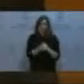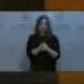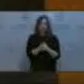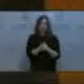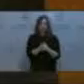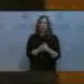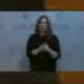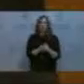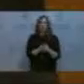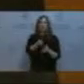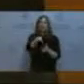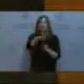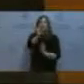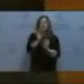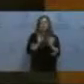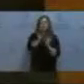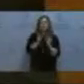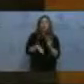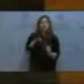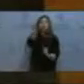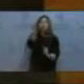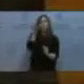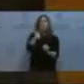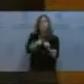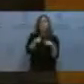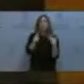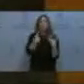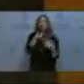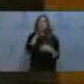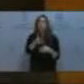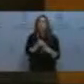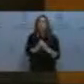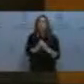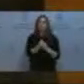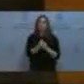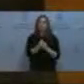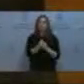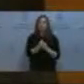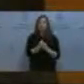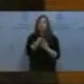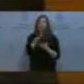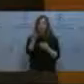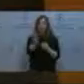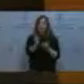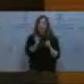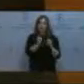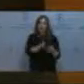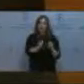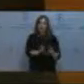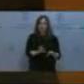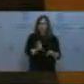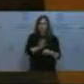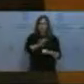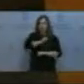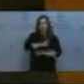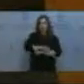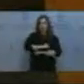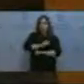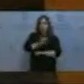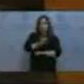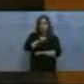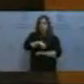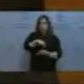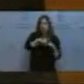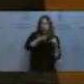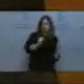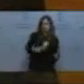¿por qué quieren subir la tasa por 6, sabiendo que no se va a cumplir? Porque va a haber que sacar la basura en barcos o en camiones de Asturias. Pero yo quiero